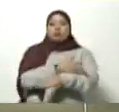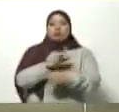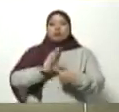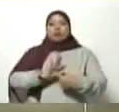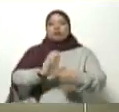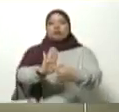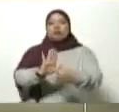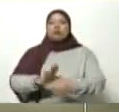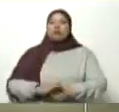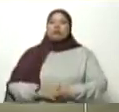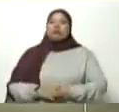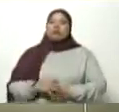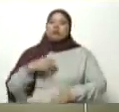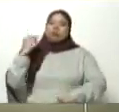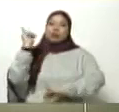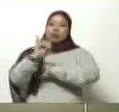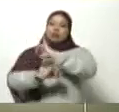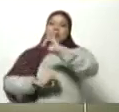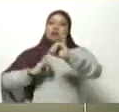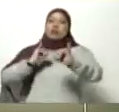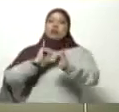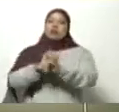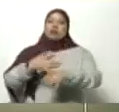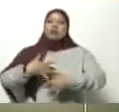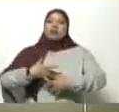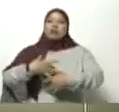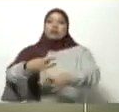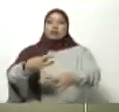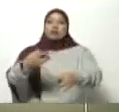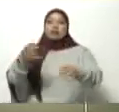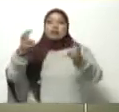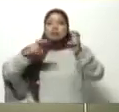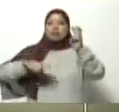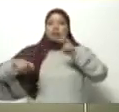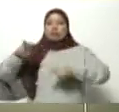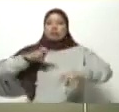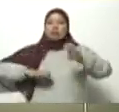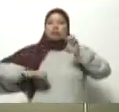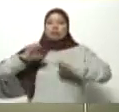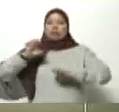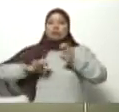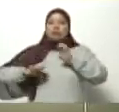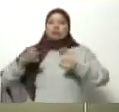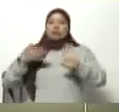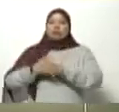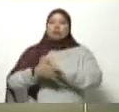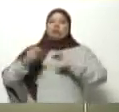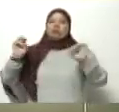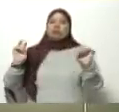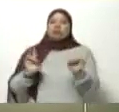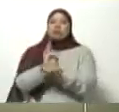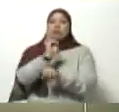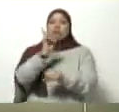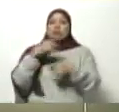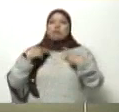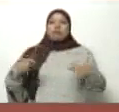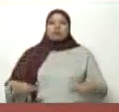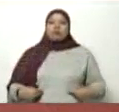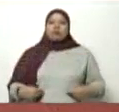Penal Internacional que extiende una supuesta investigación sobre la violación de derechos